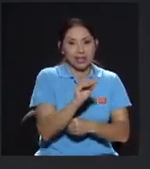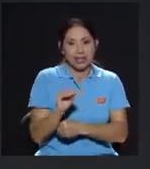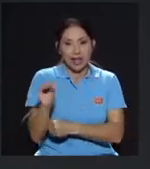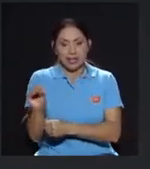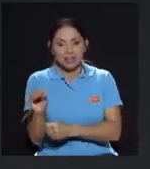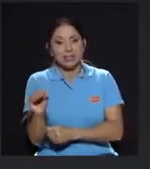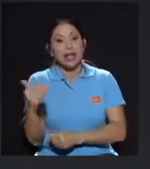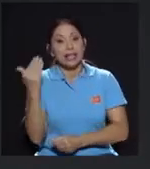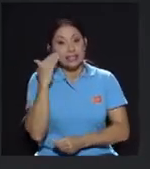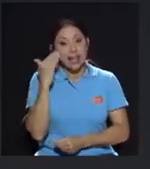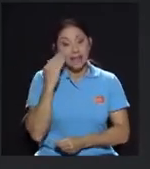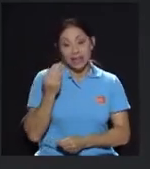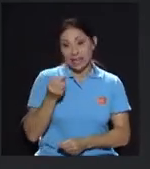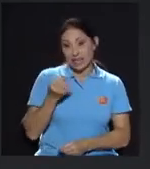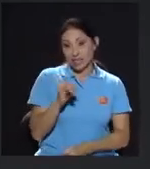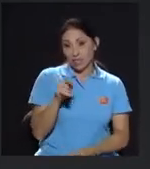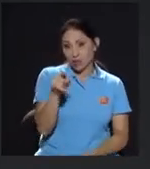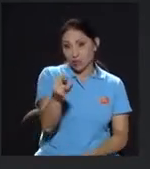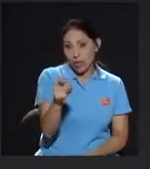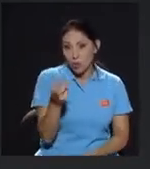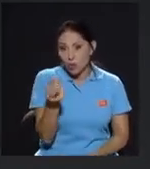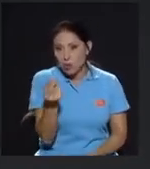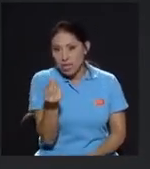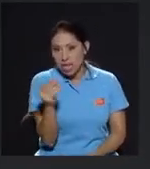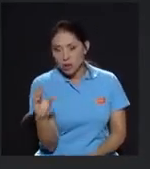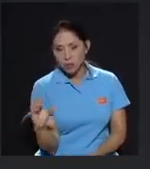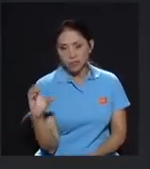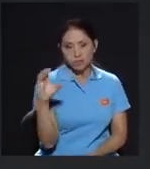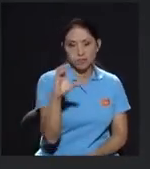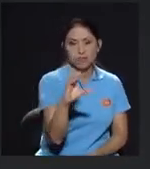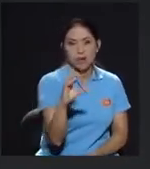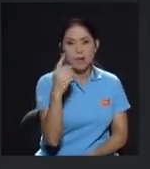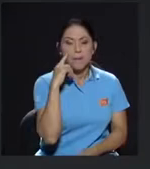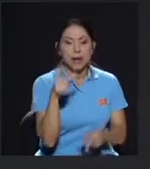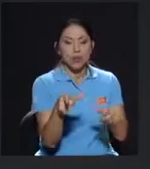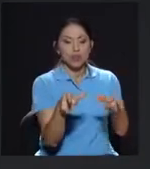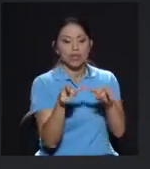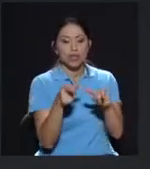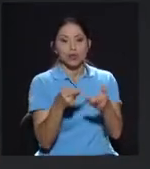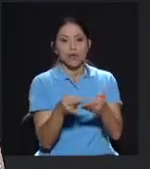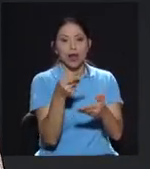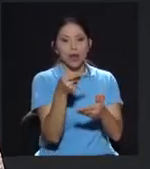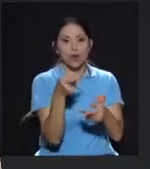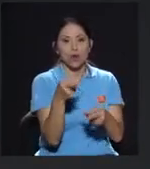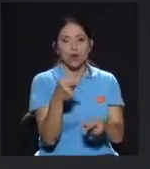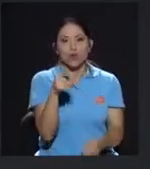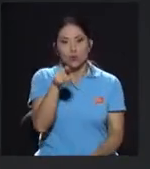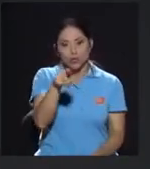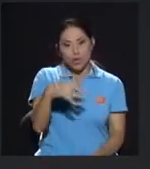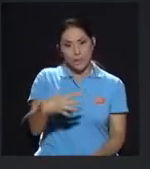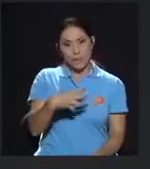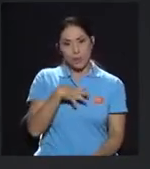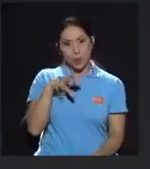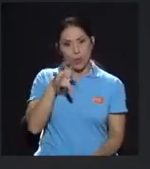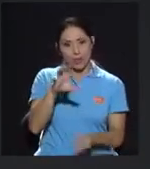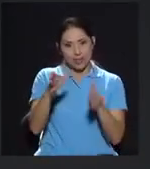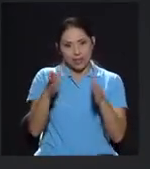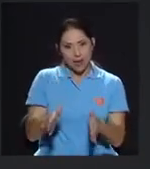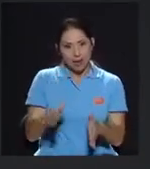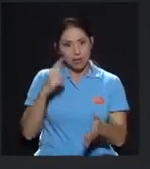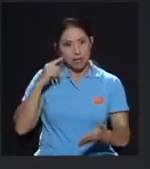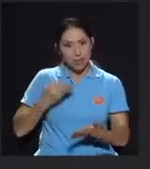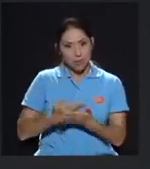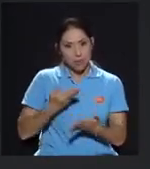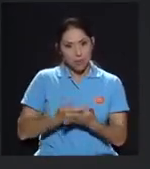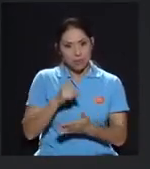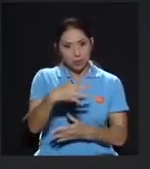efectivamente si usted pone un dinero para mandar a invertir en un título valor efectivamente usted es el propietario se demuestra que usted es el propietario de ese